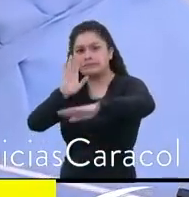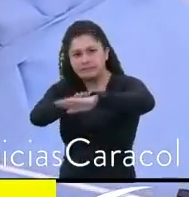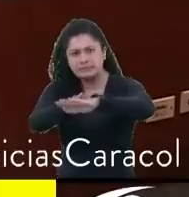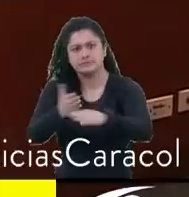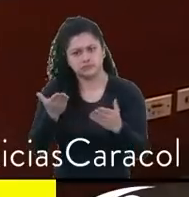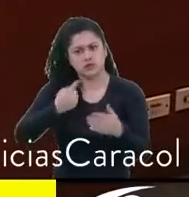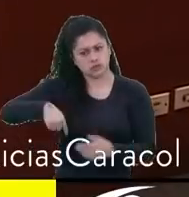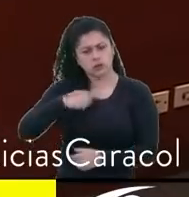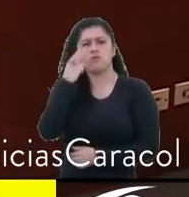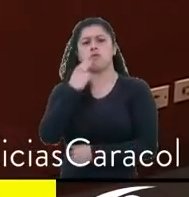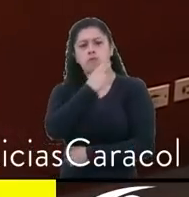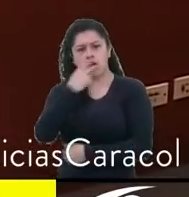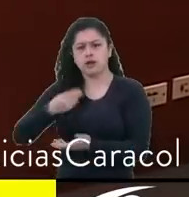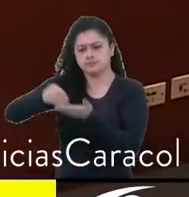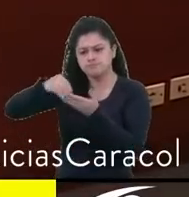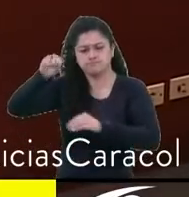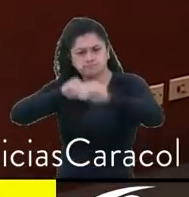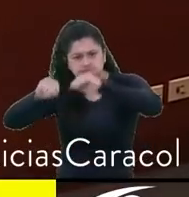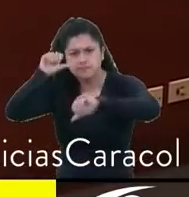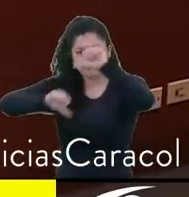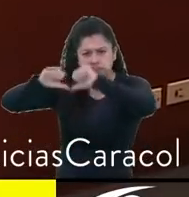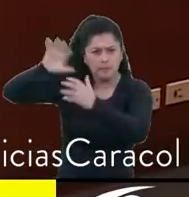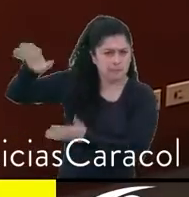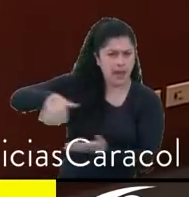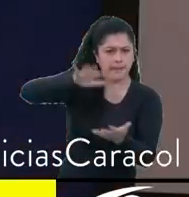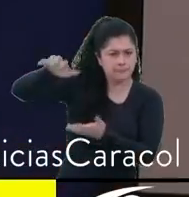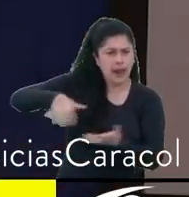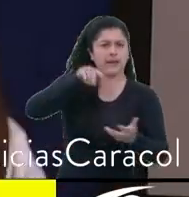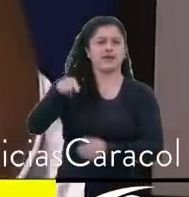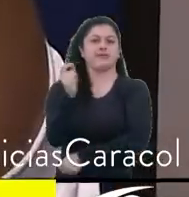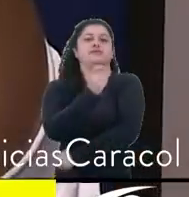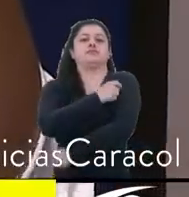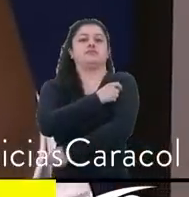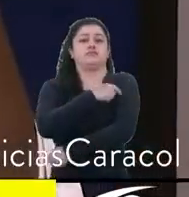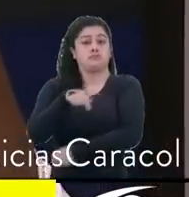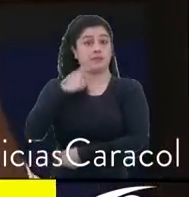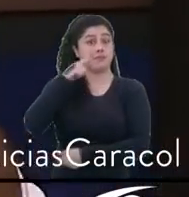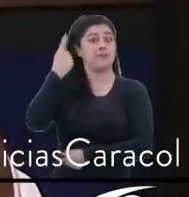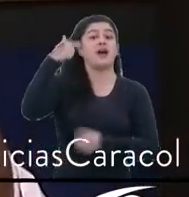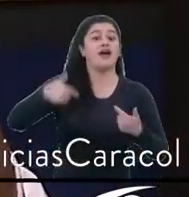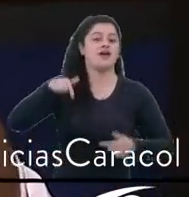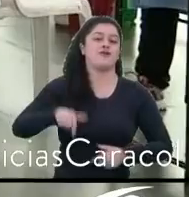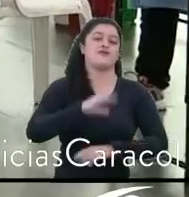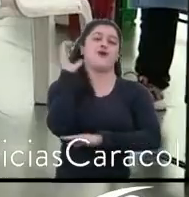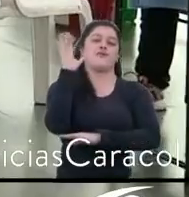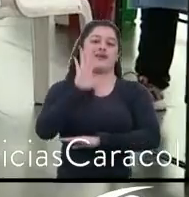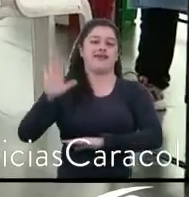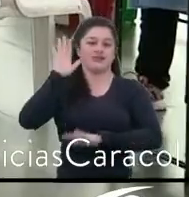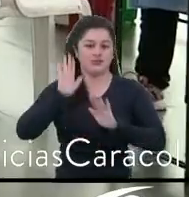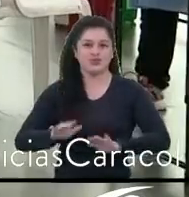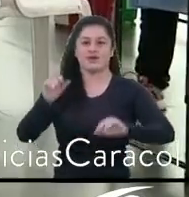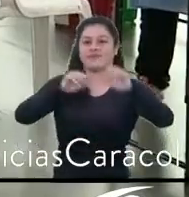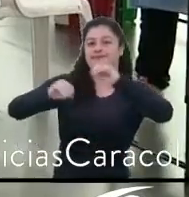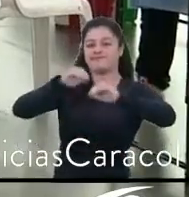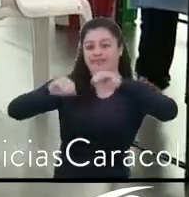eso confirmó que en el mes de junio se abrirán las puertas del primer laboratorio para empezar con el proceso. Estará ubicado en Río Negro, Antioquia.